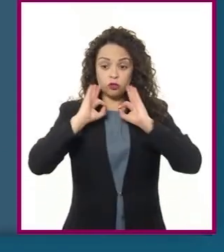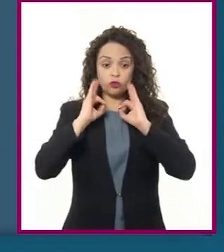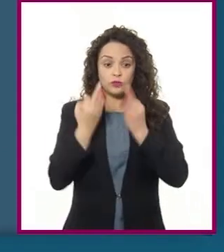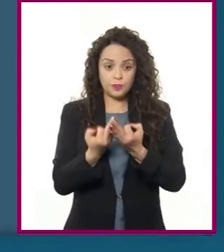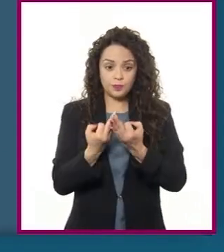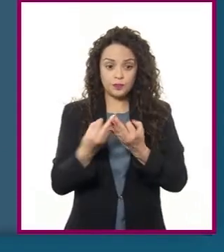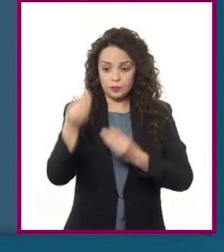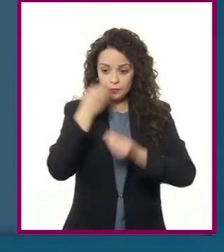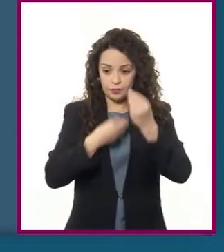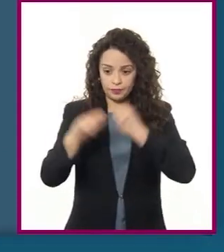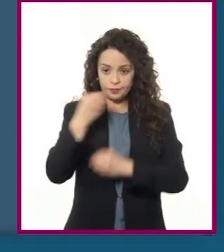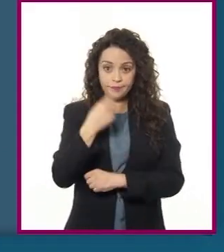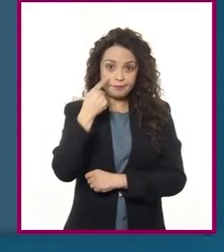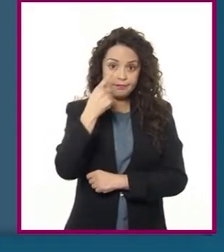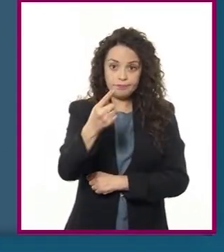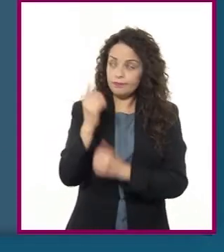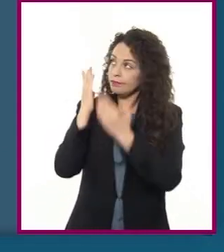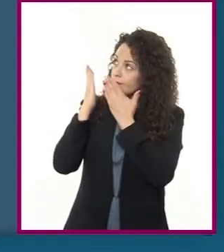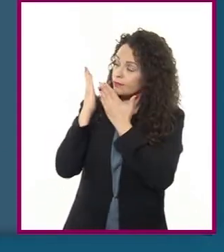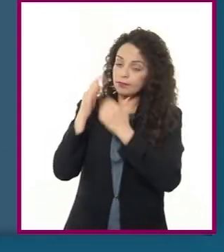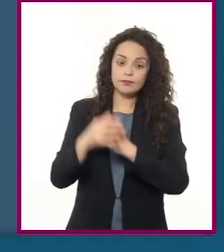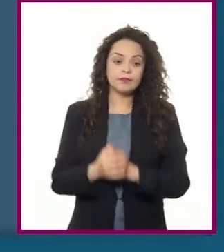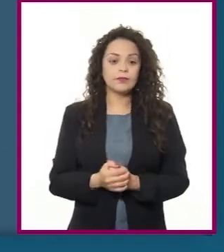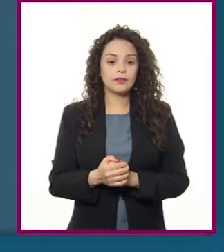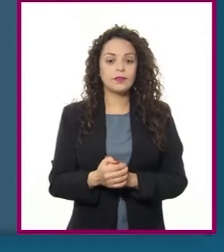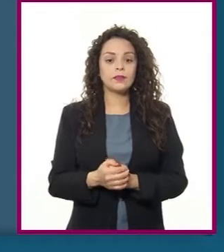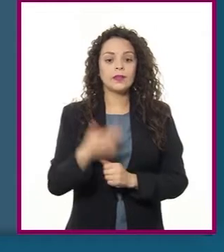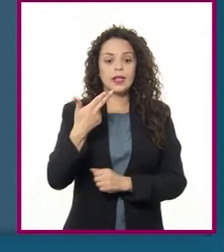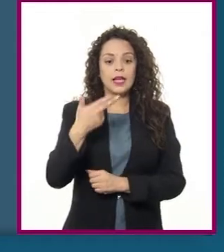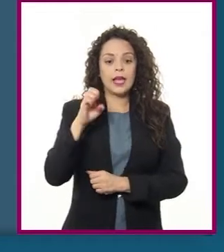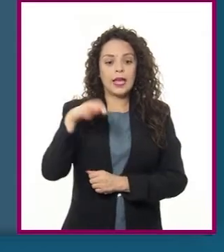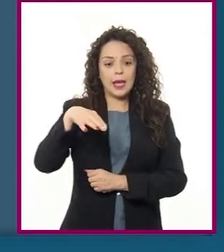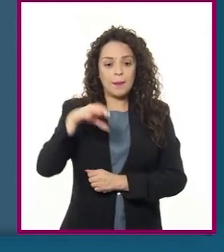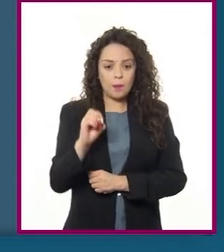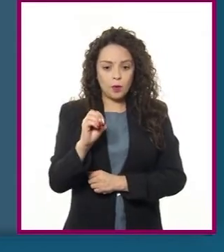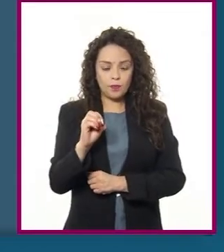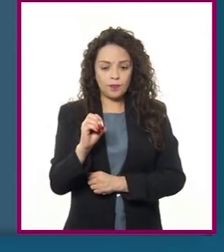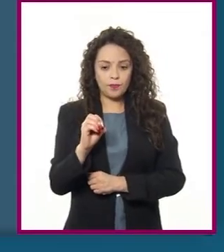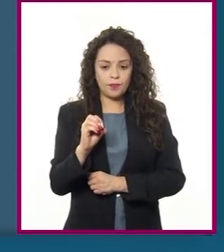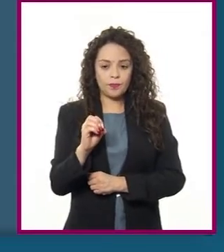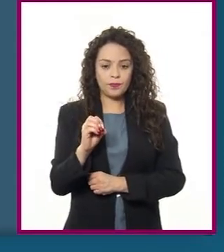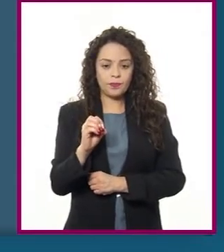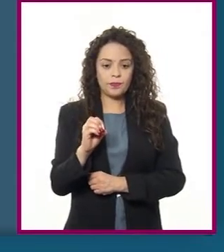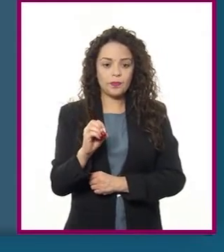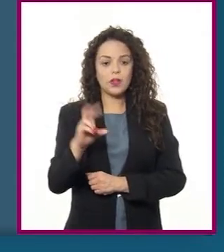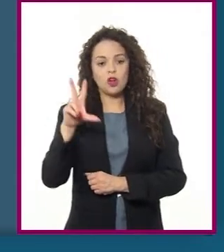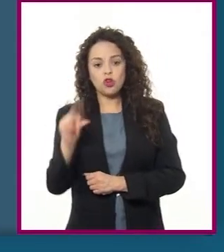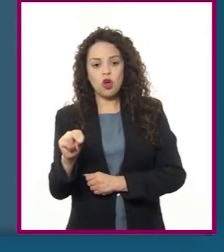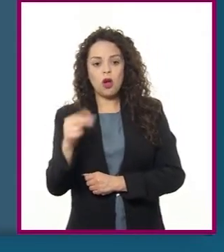en los alimentos, el hemínico o hemo y el no hemínico o no hemo.